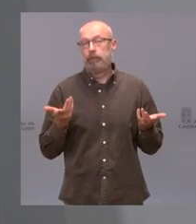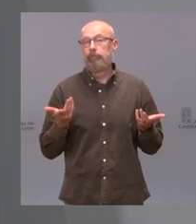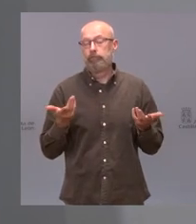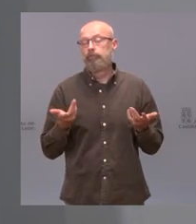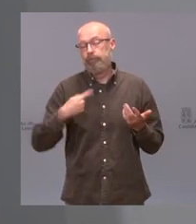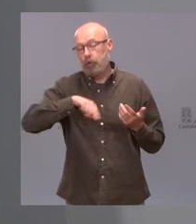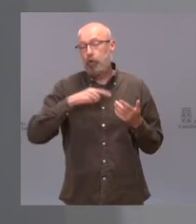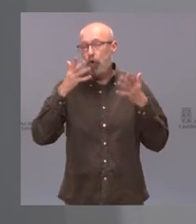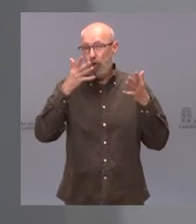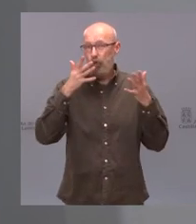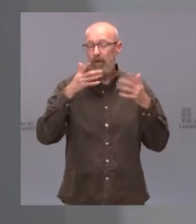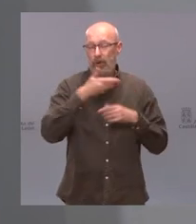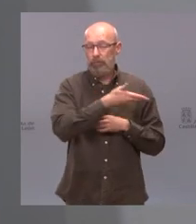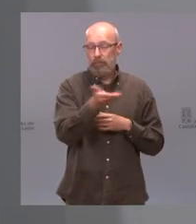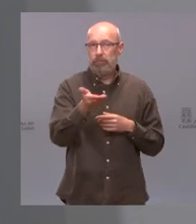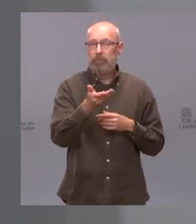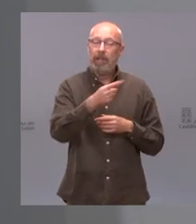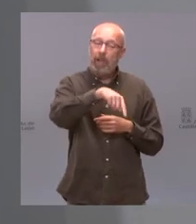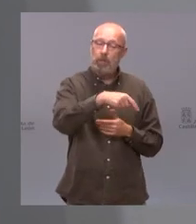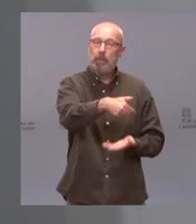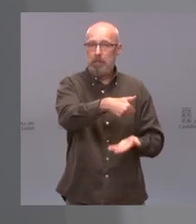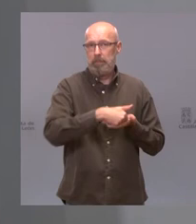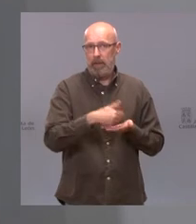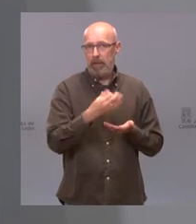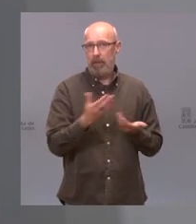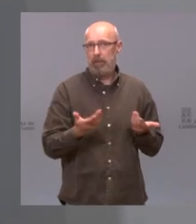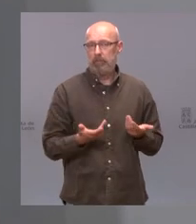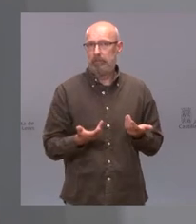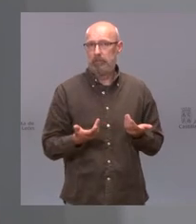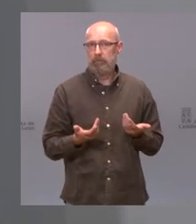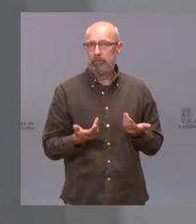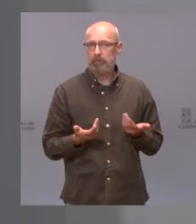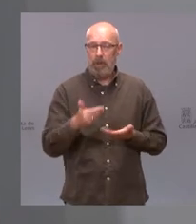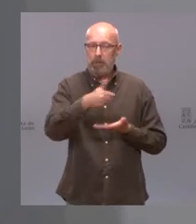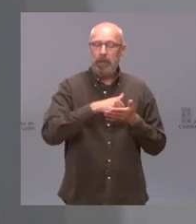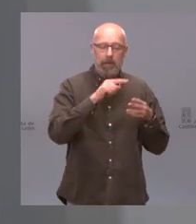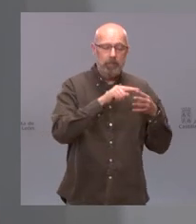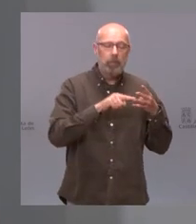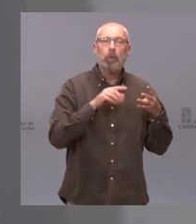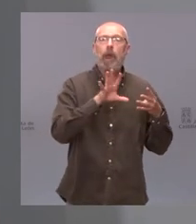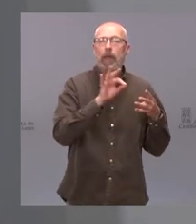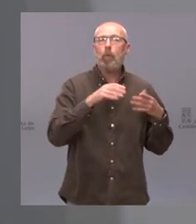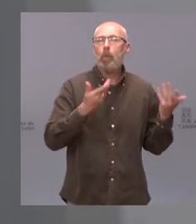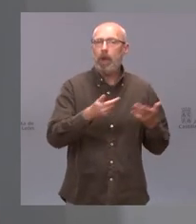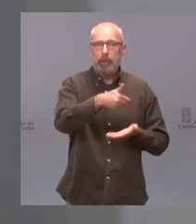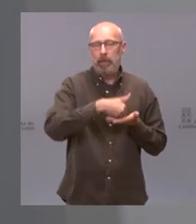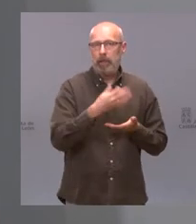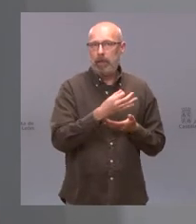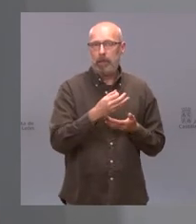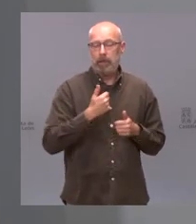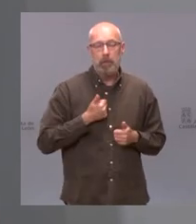ciudadanos es que lo soliciten. Eso es hasta donde podemos llegar, porque lo otro sería